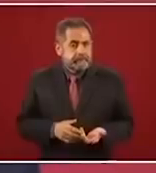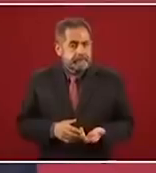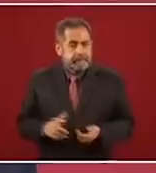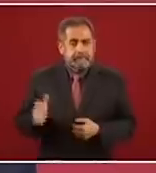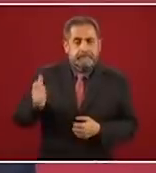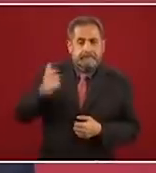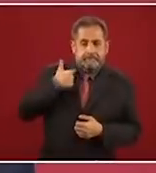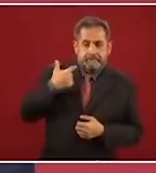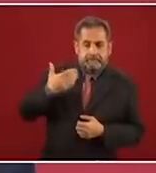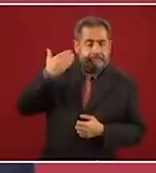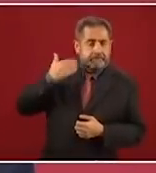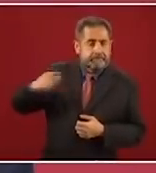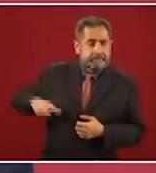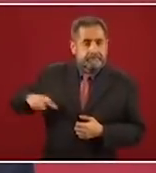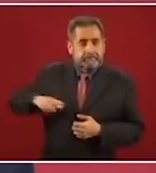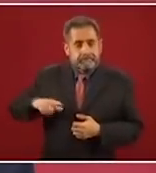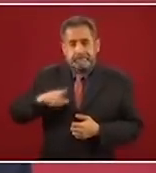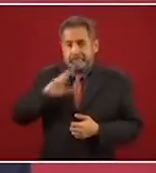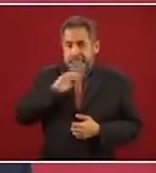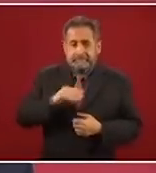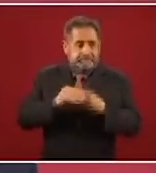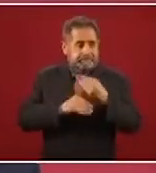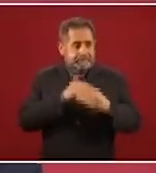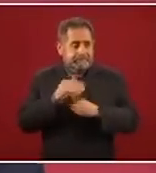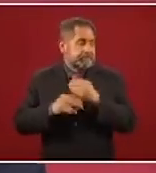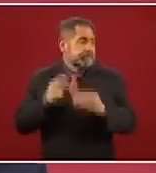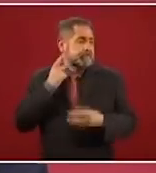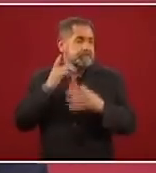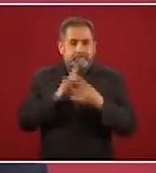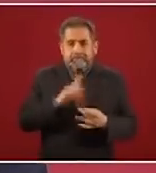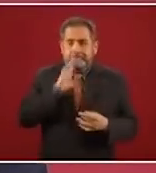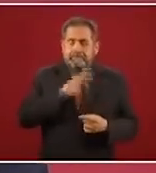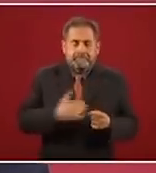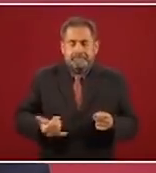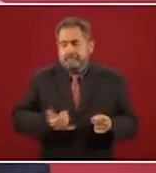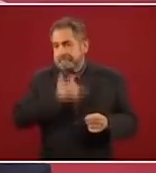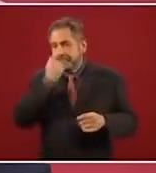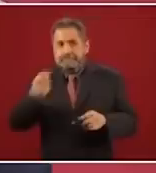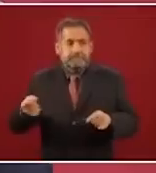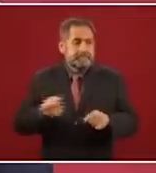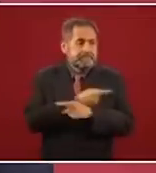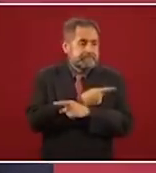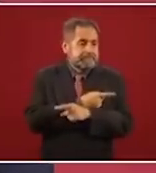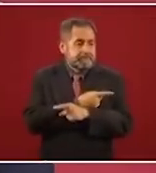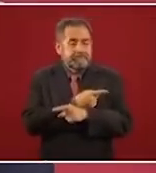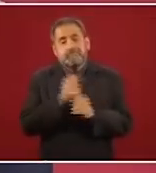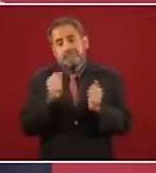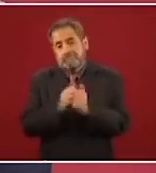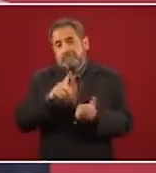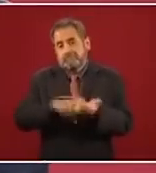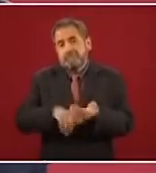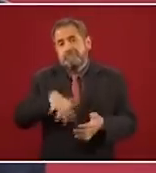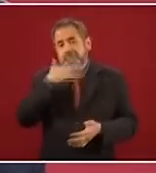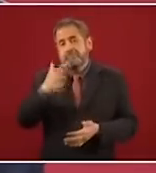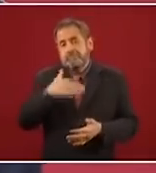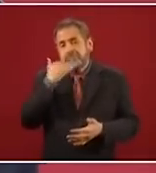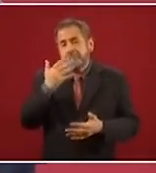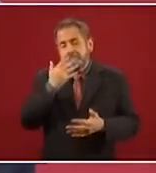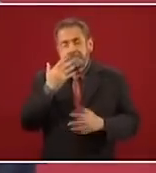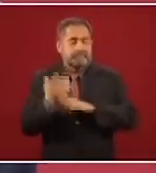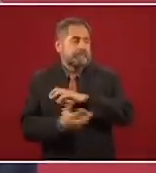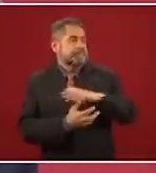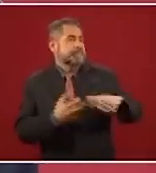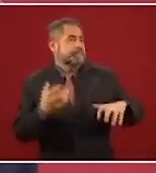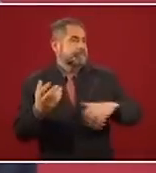el saldo de una política equivocada, pero además corrupta en